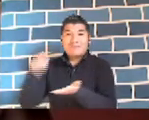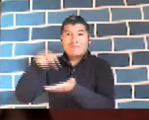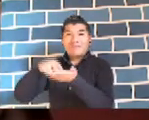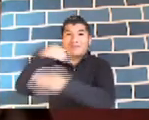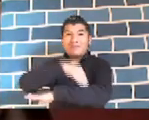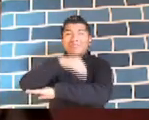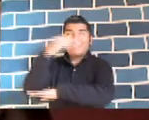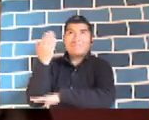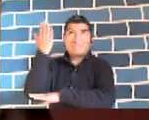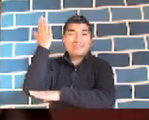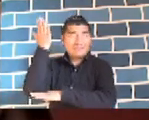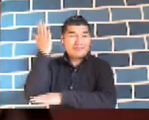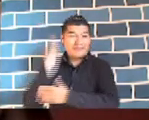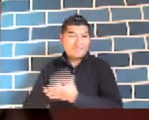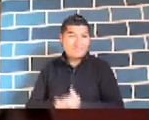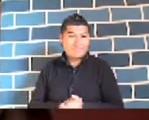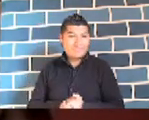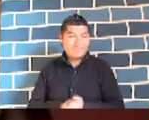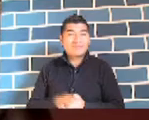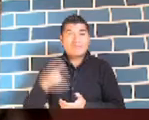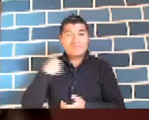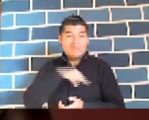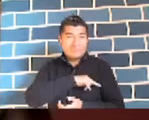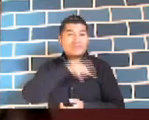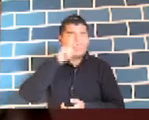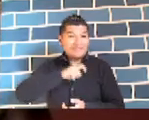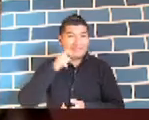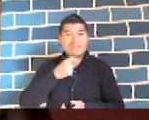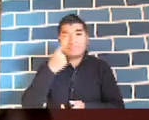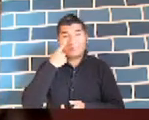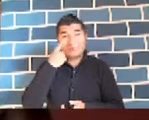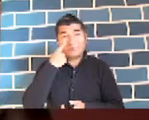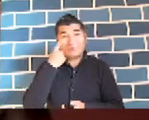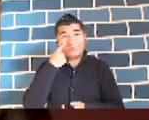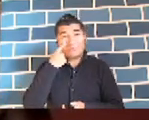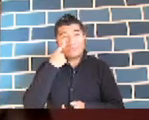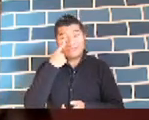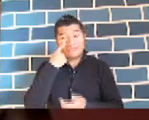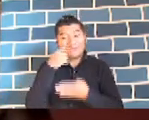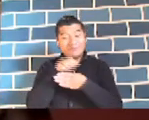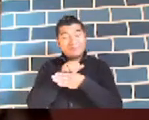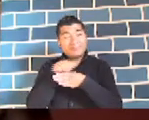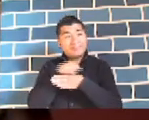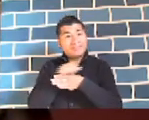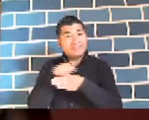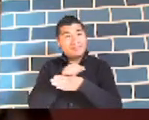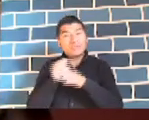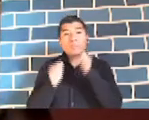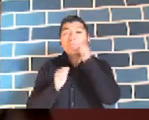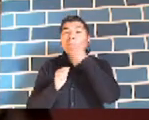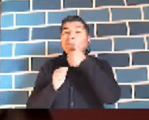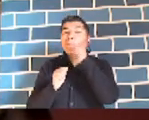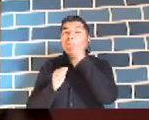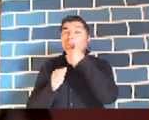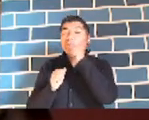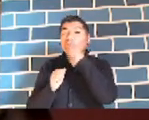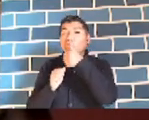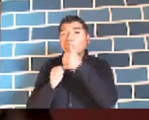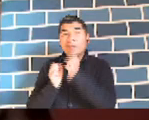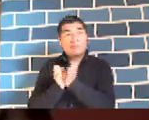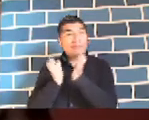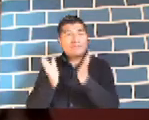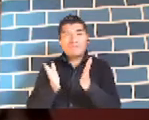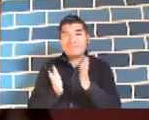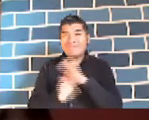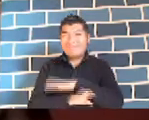cielos debemos reconocer que en la práctica en el día a día por lo general no